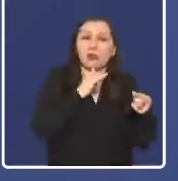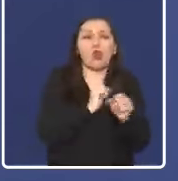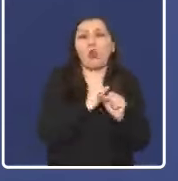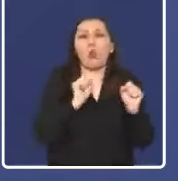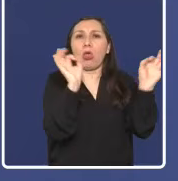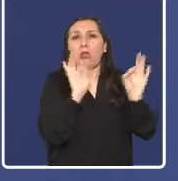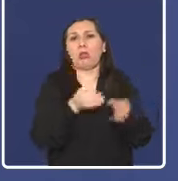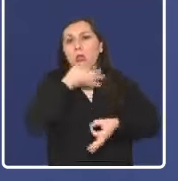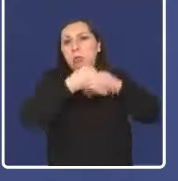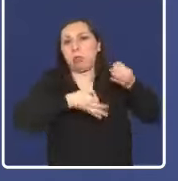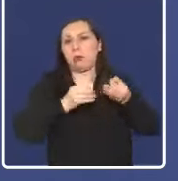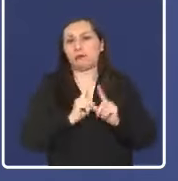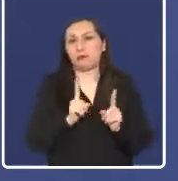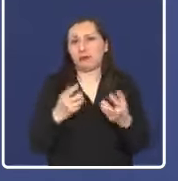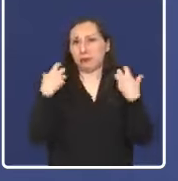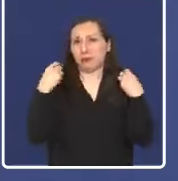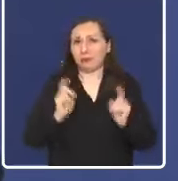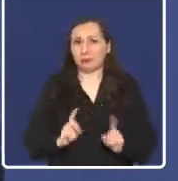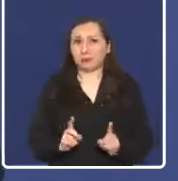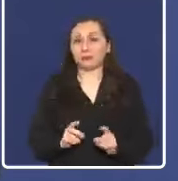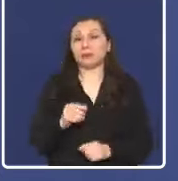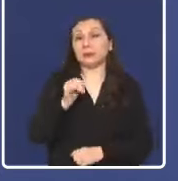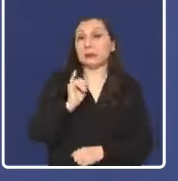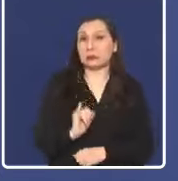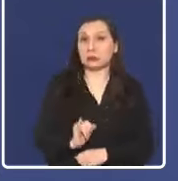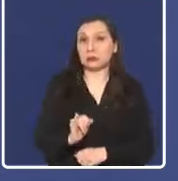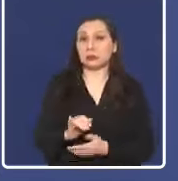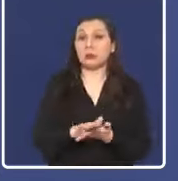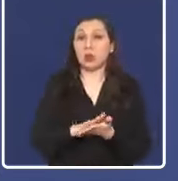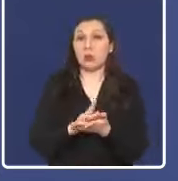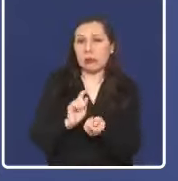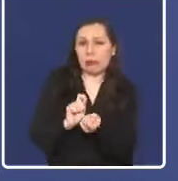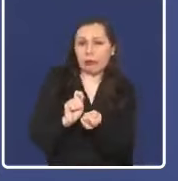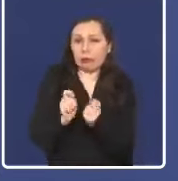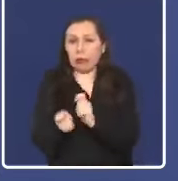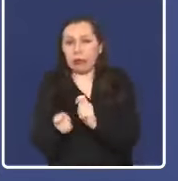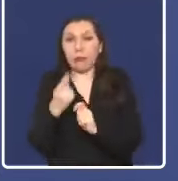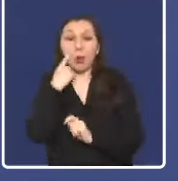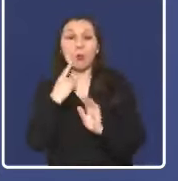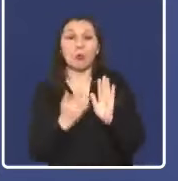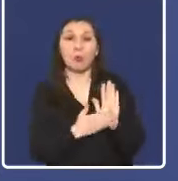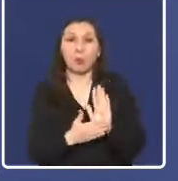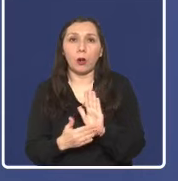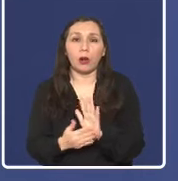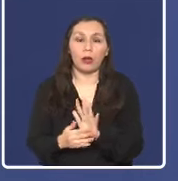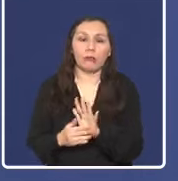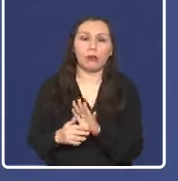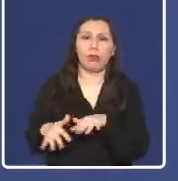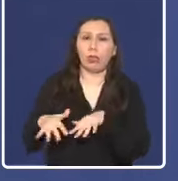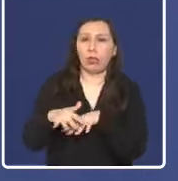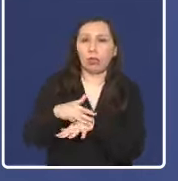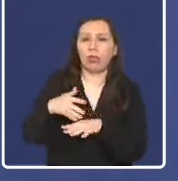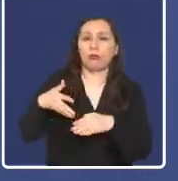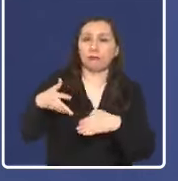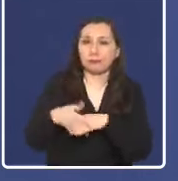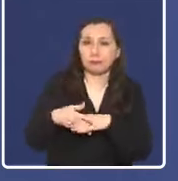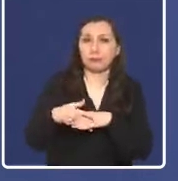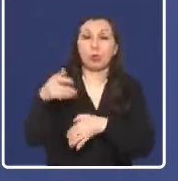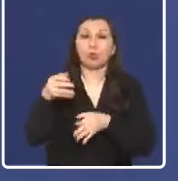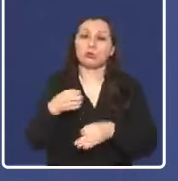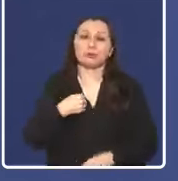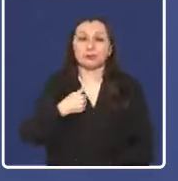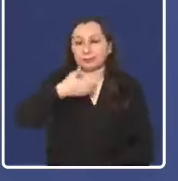dé esos detalles. Respecto de si hubo alteración de prueba, de si hubo obstrucción a la justicia, no tengo